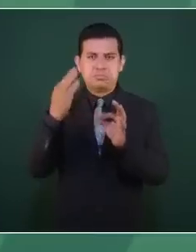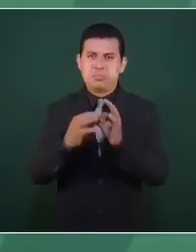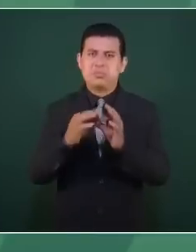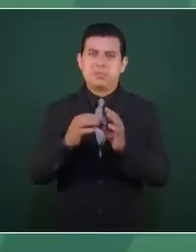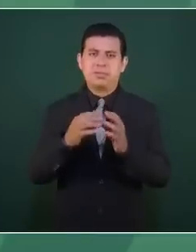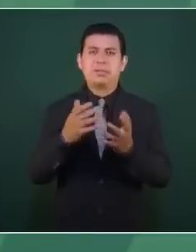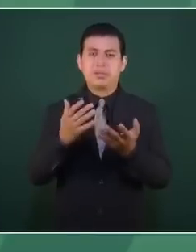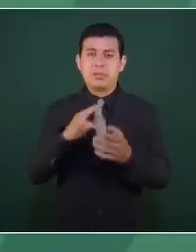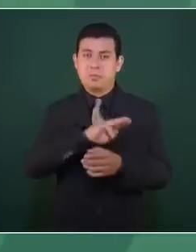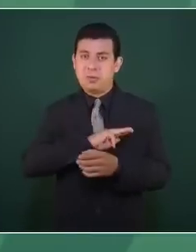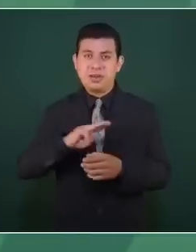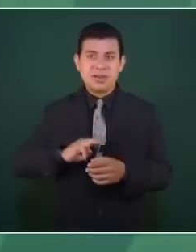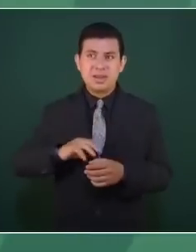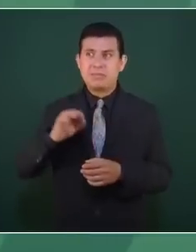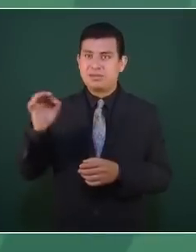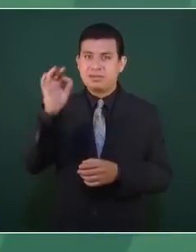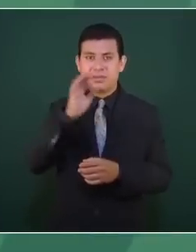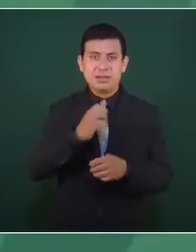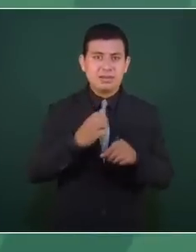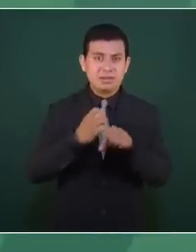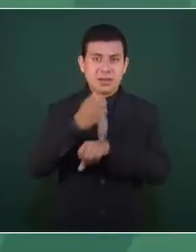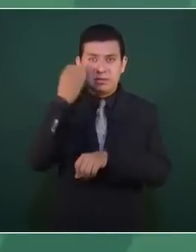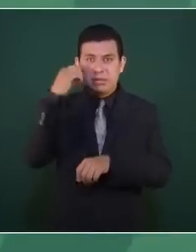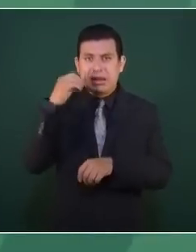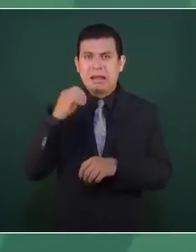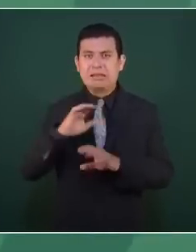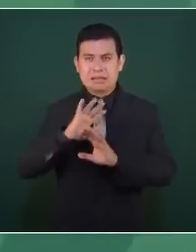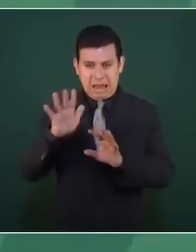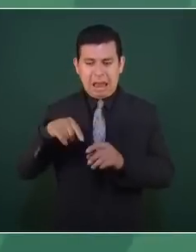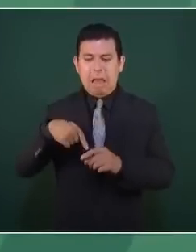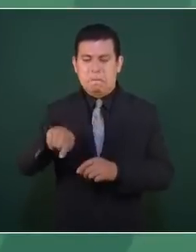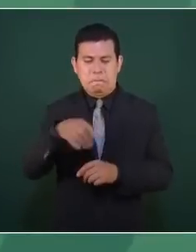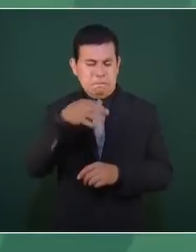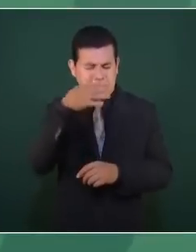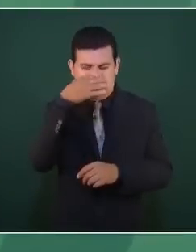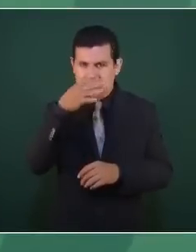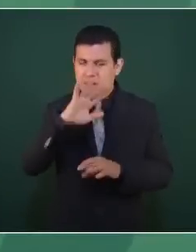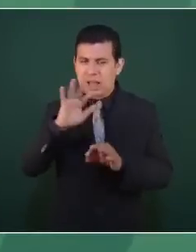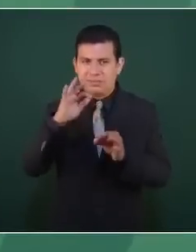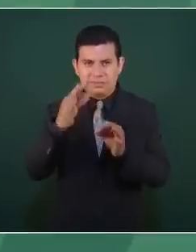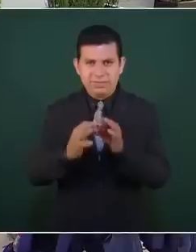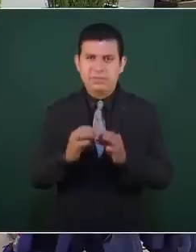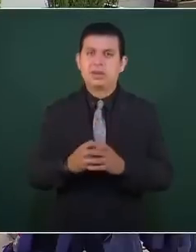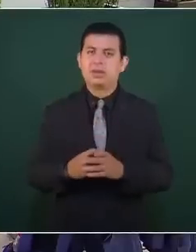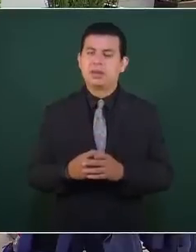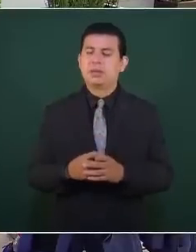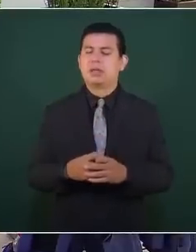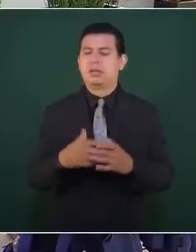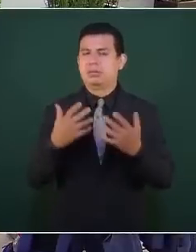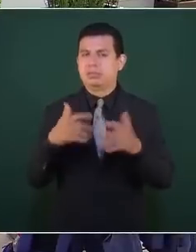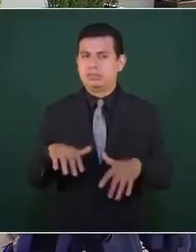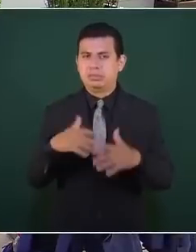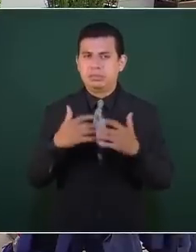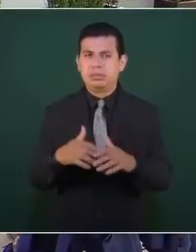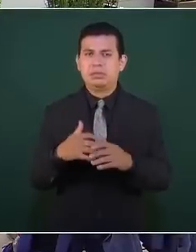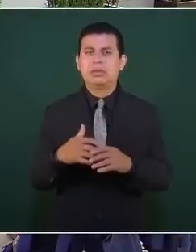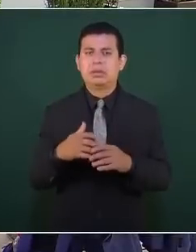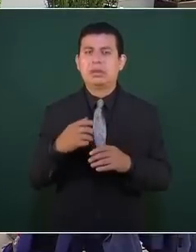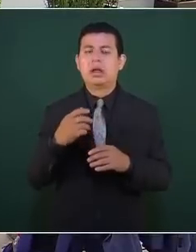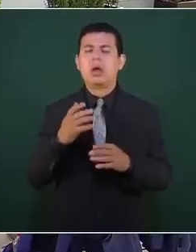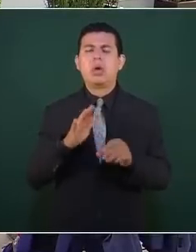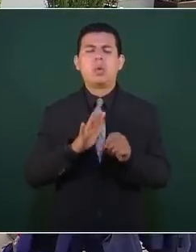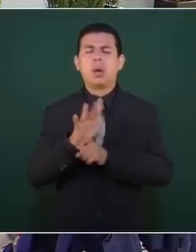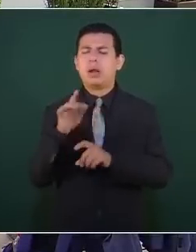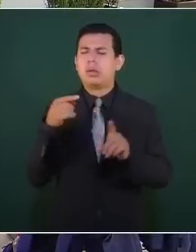en todos los municipios rurales de Oaxaca. Esto no significa vacunar a